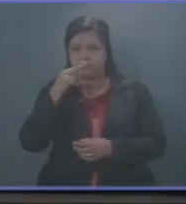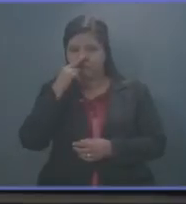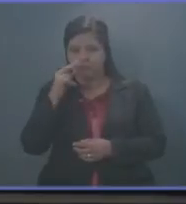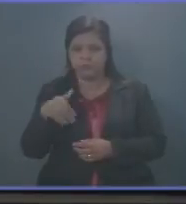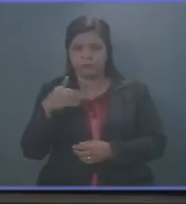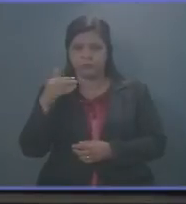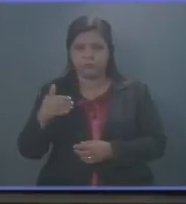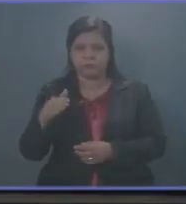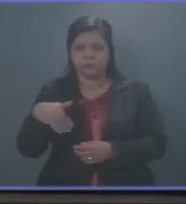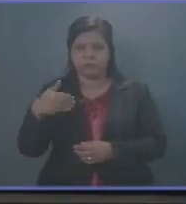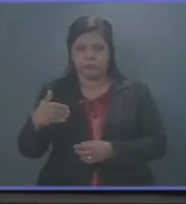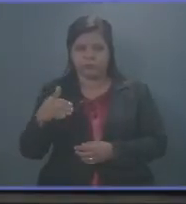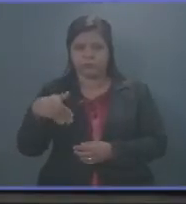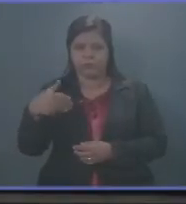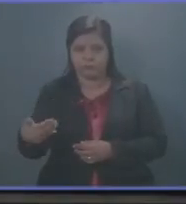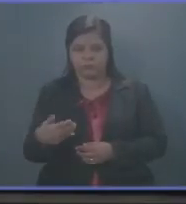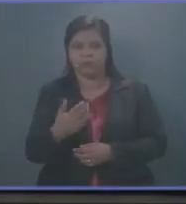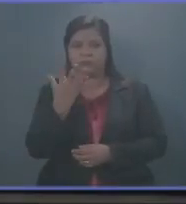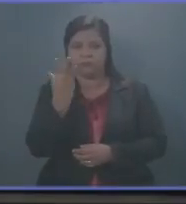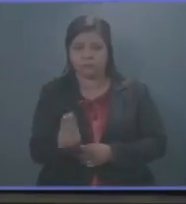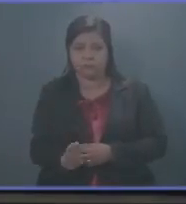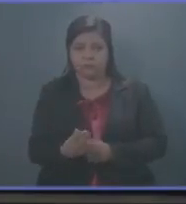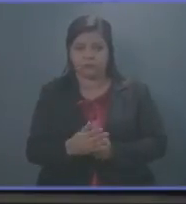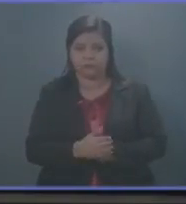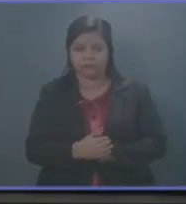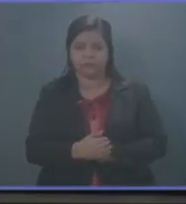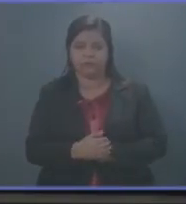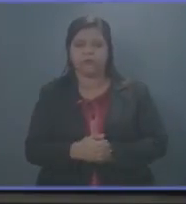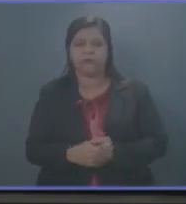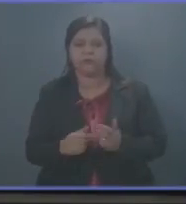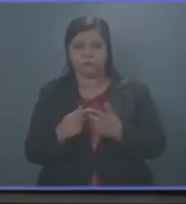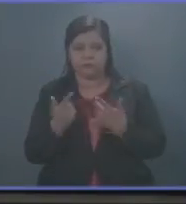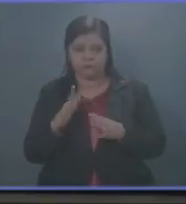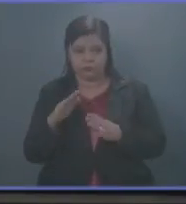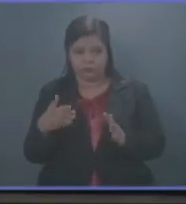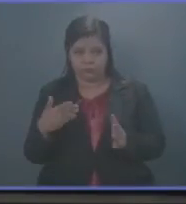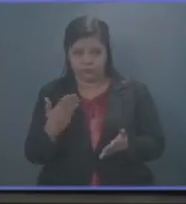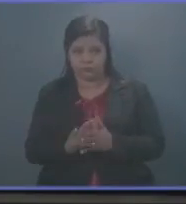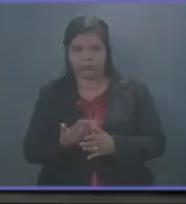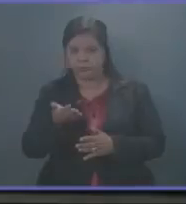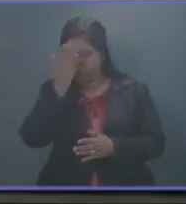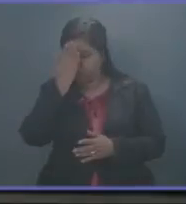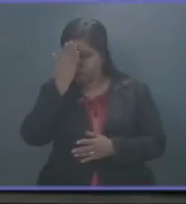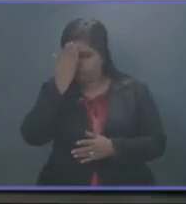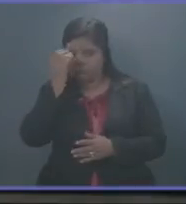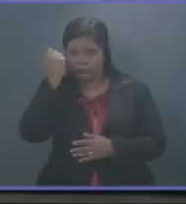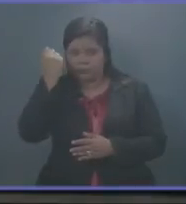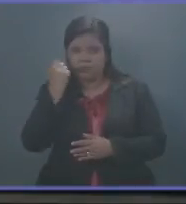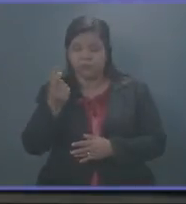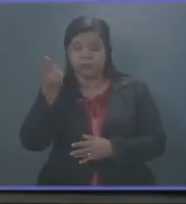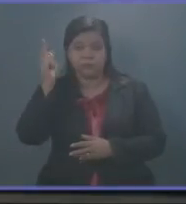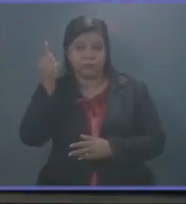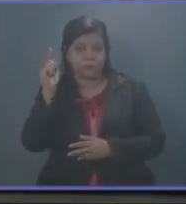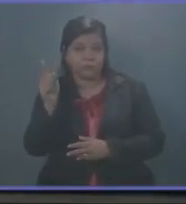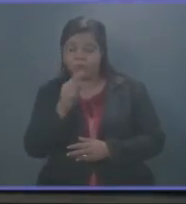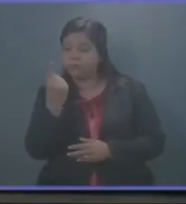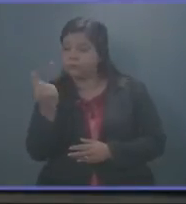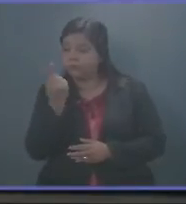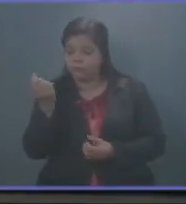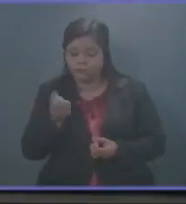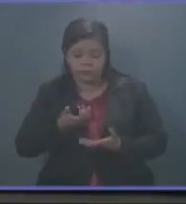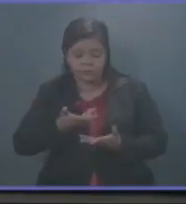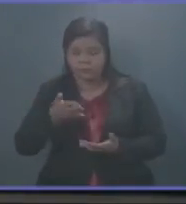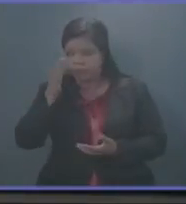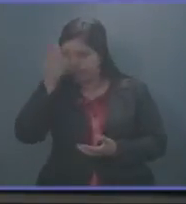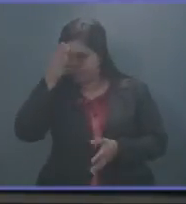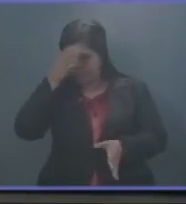año, cuando se conmemora el Día del Maestro y Maestra Salvadoreña, en reconocimiento a la importancia del docente no solo en la transmisión de conocimientos,